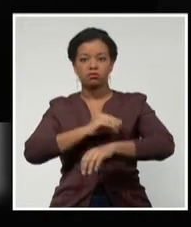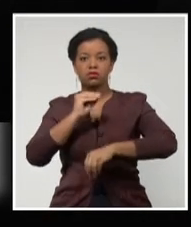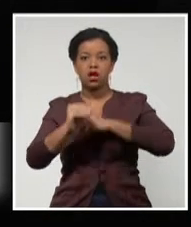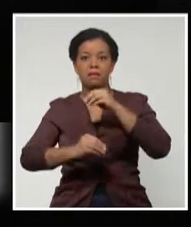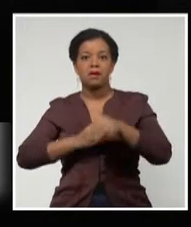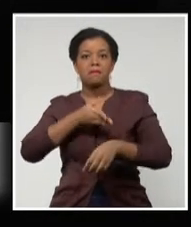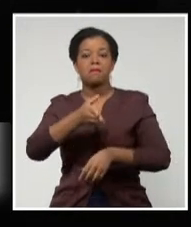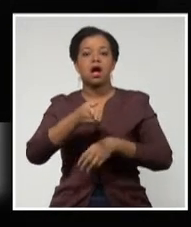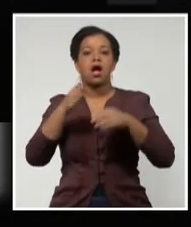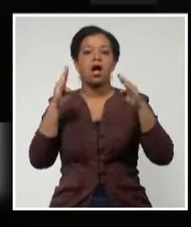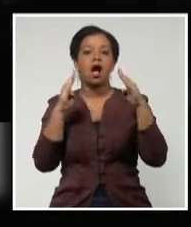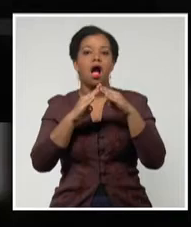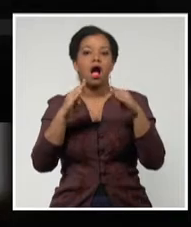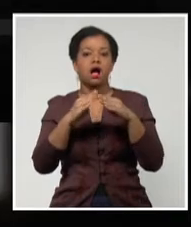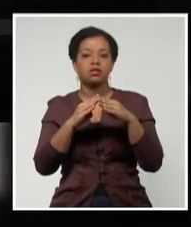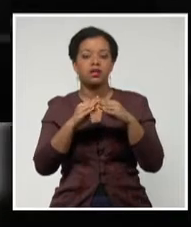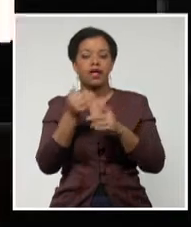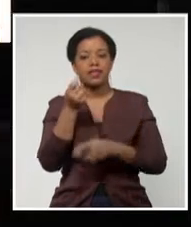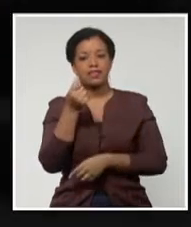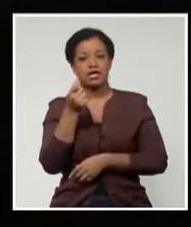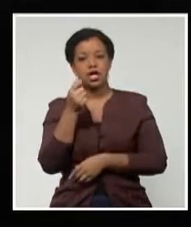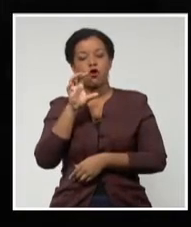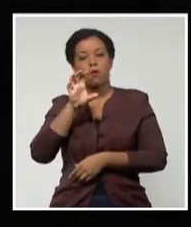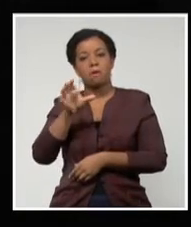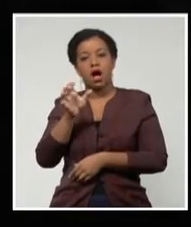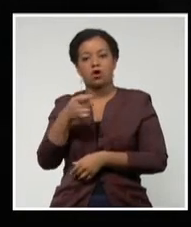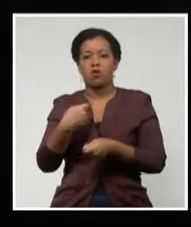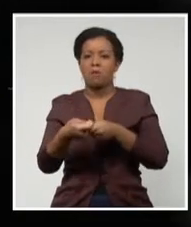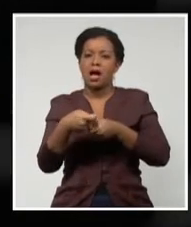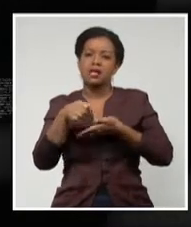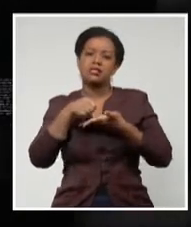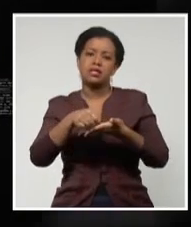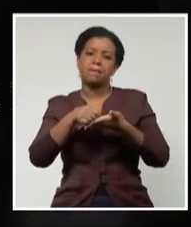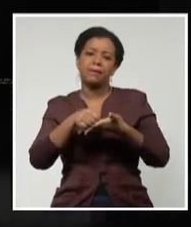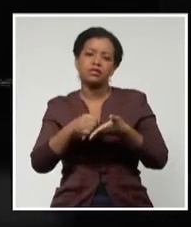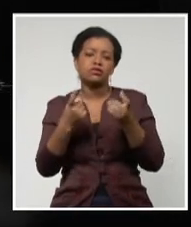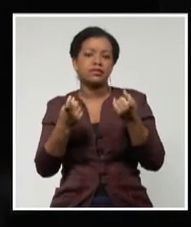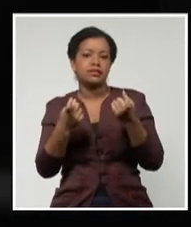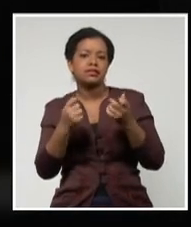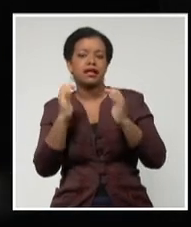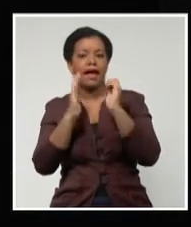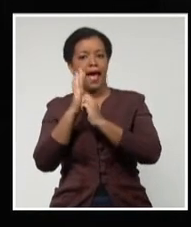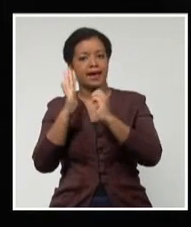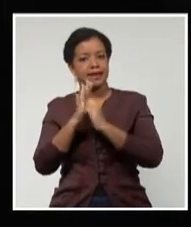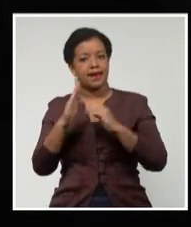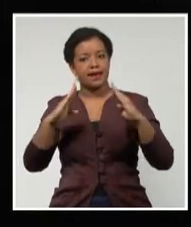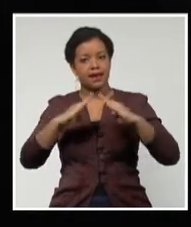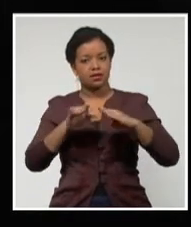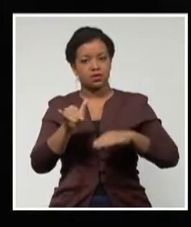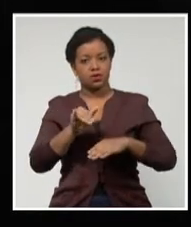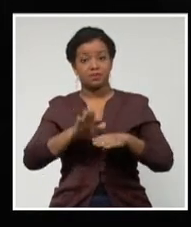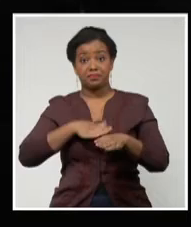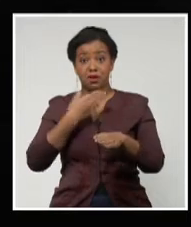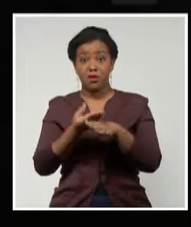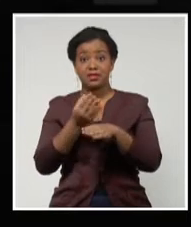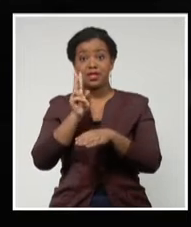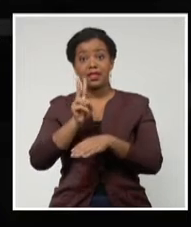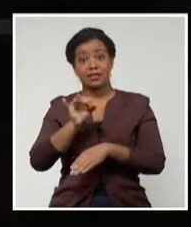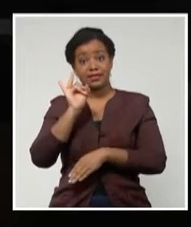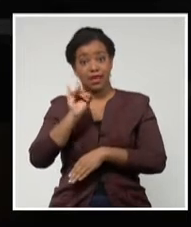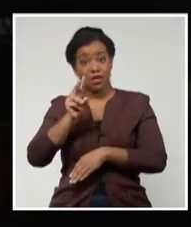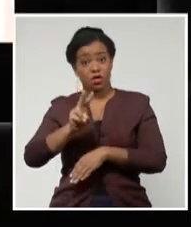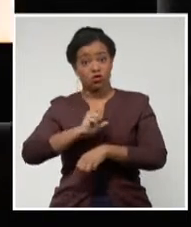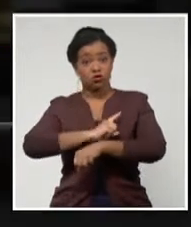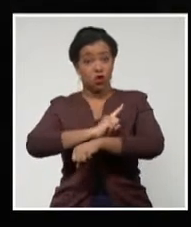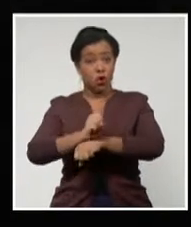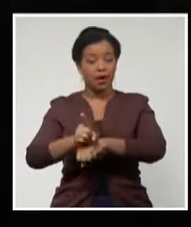de residencia con dinero extraído de un banco para pagar servicios básicos y alquileres. Tras 72 horas de detención,